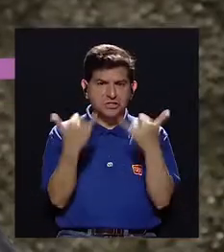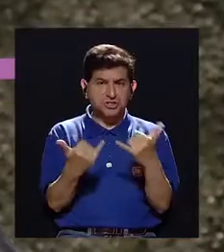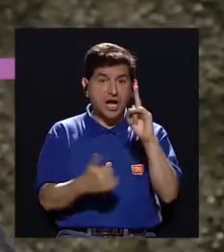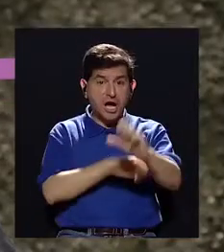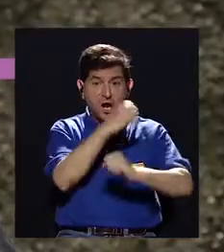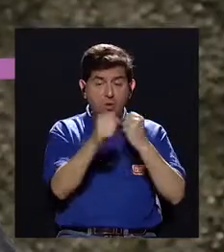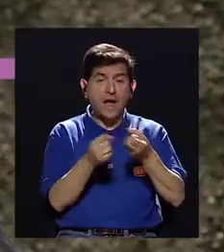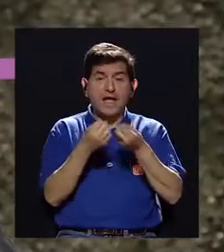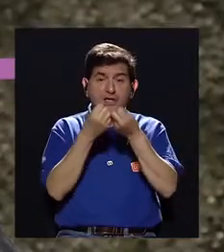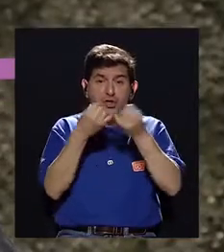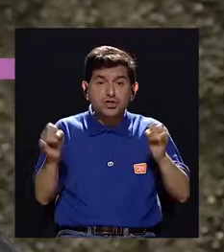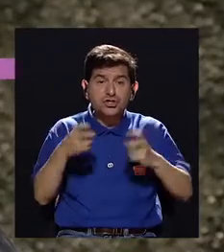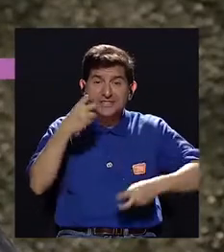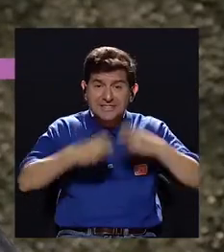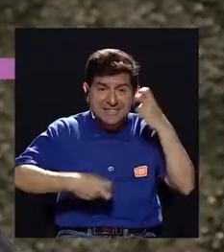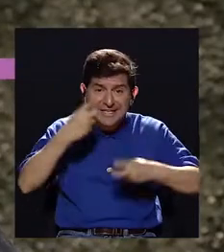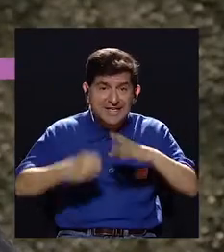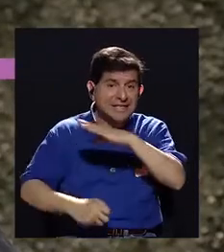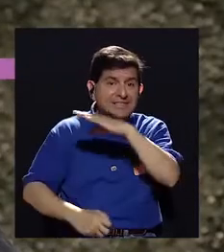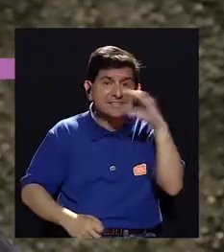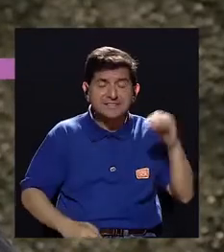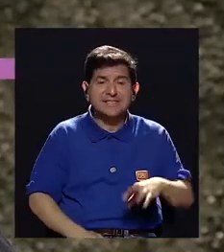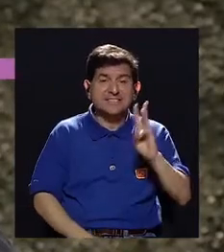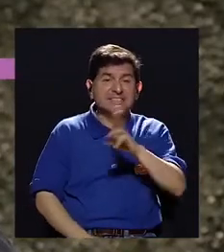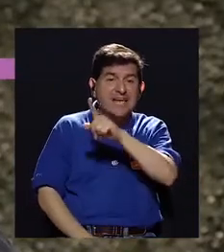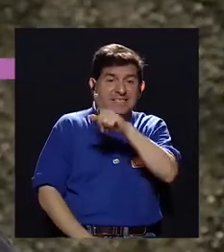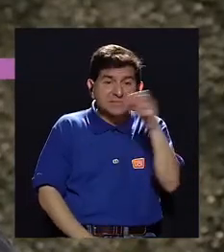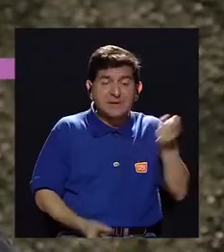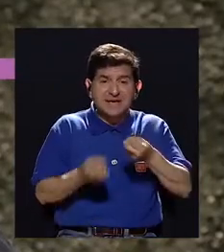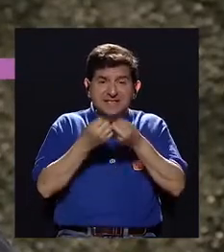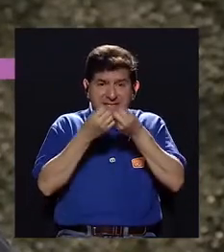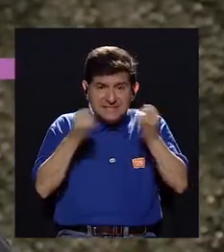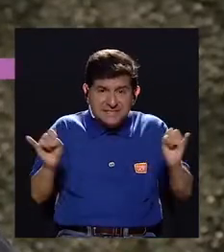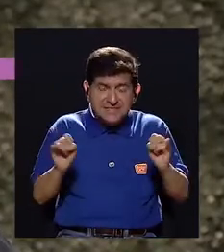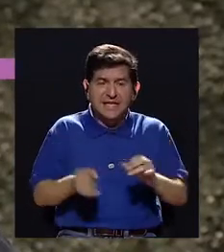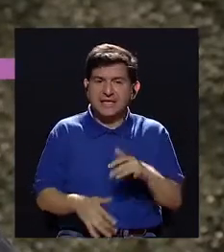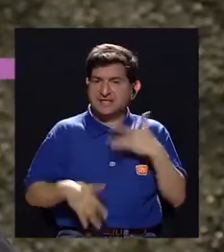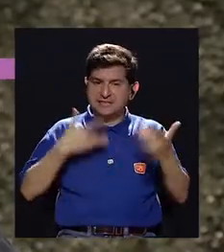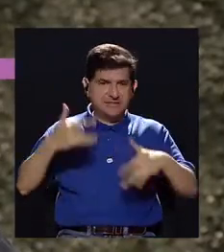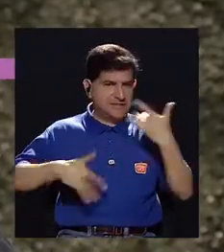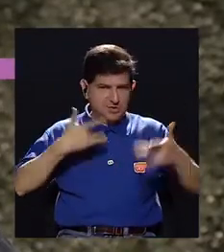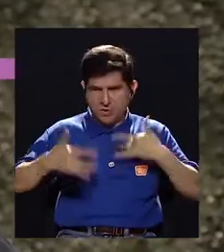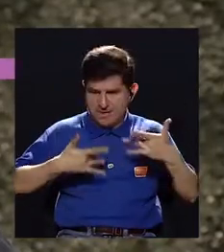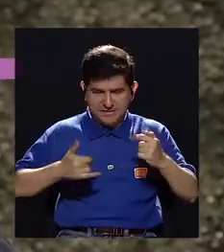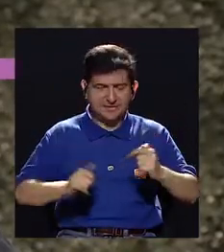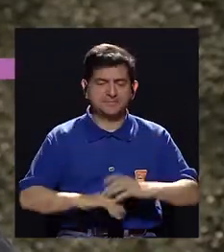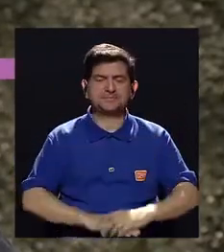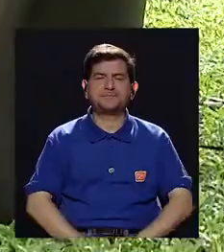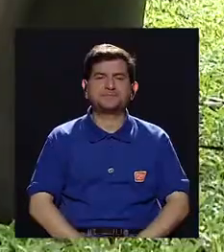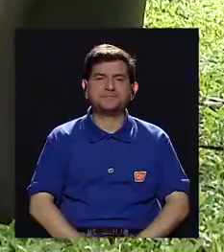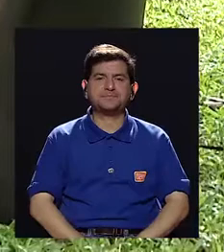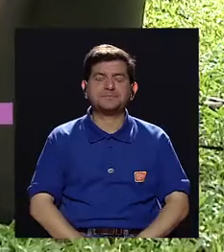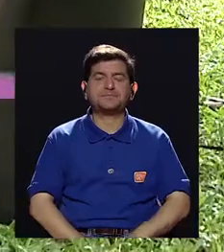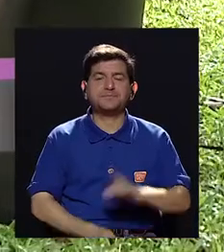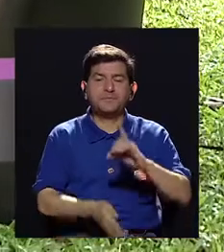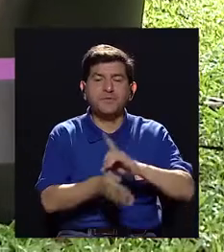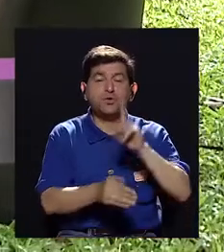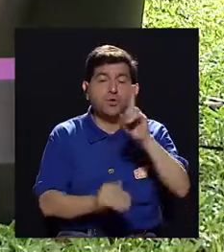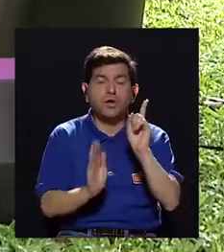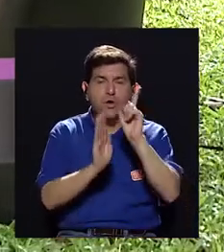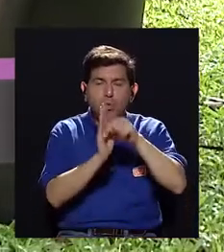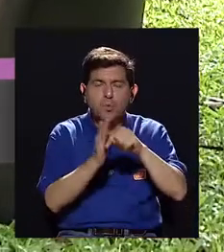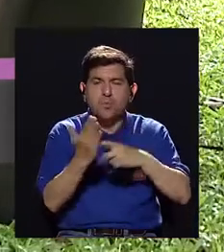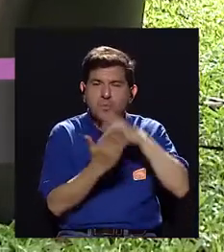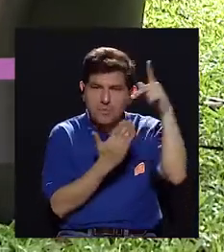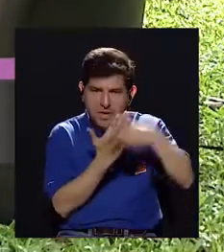ya ha pasado un año sin crisis y por lo menos 6 meses sin ningún tipo de síntoma. Uh-huh. Doctor, nos queda un minuto